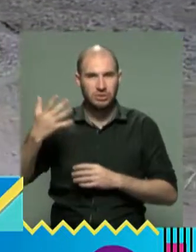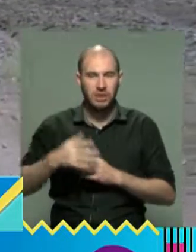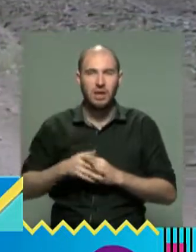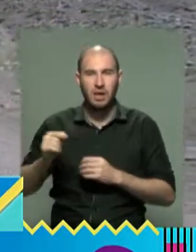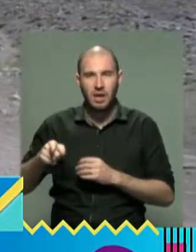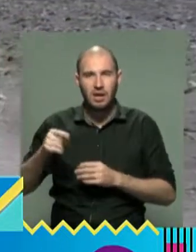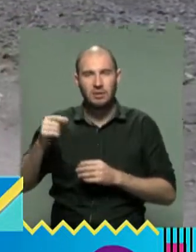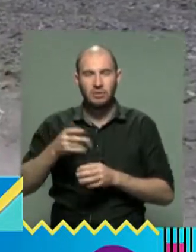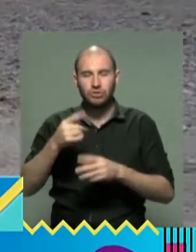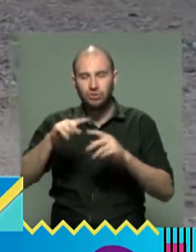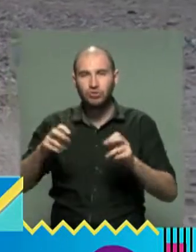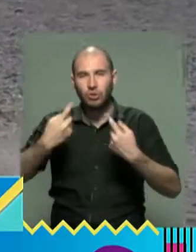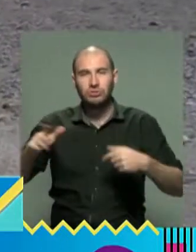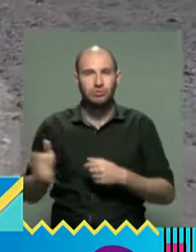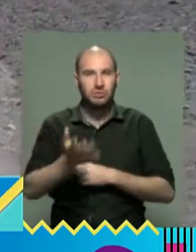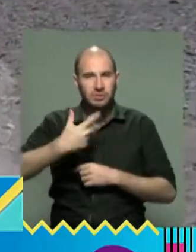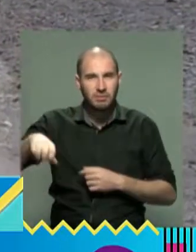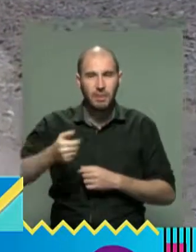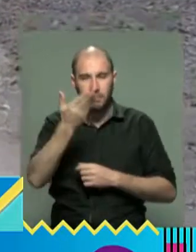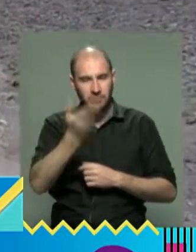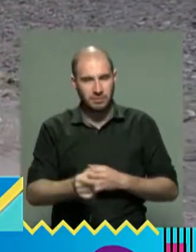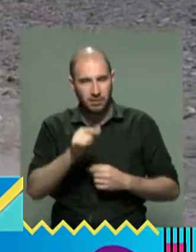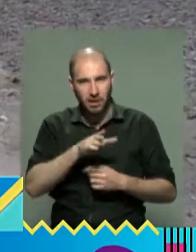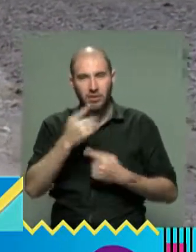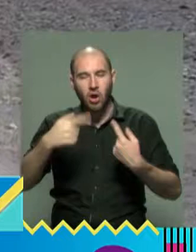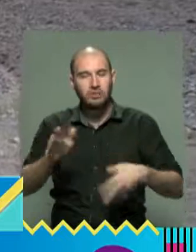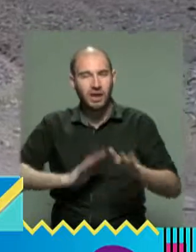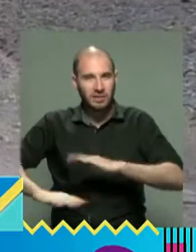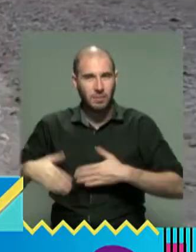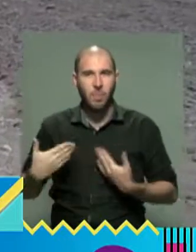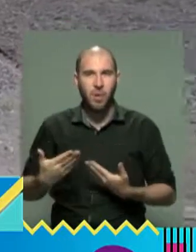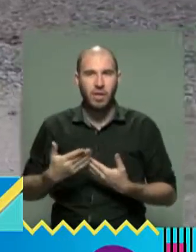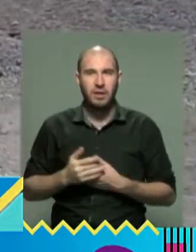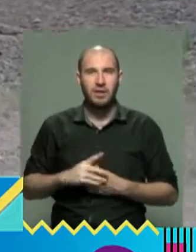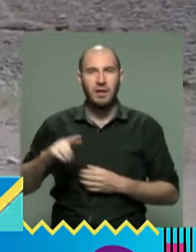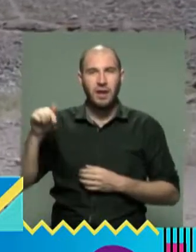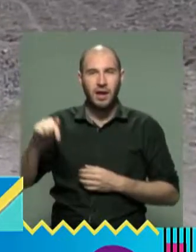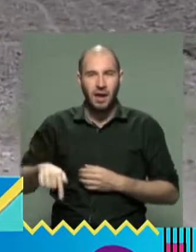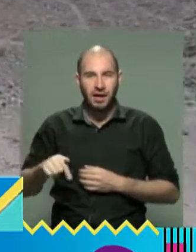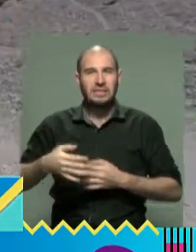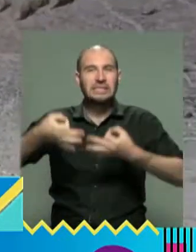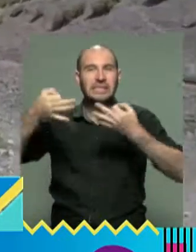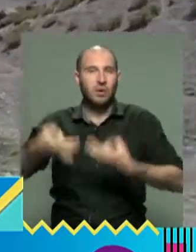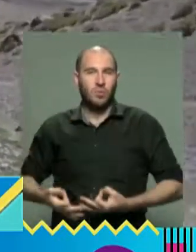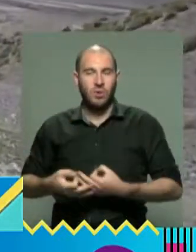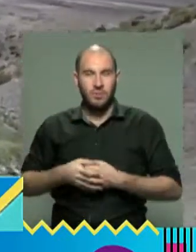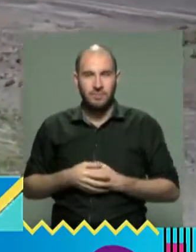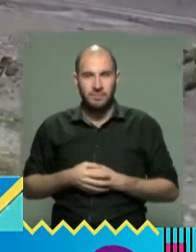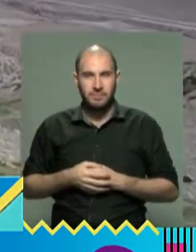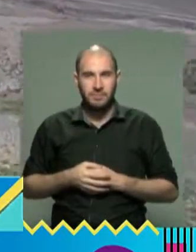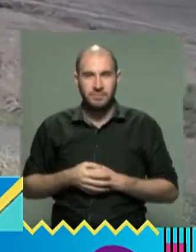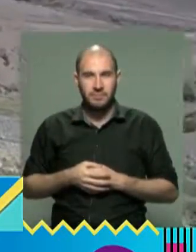encargan de preparar toda la logística para que el cliente pueda desarrollar una actividad en un marco de total seguridad